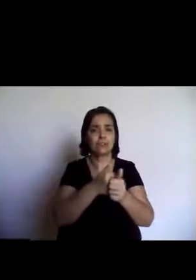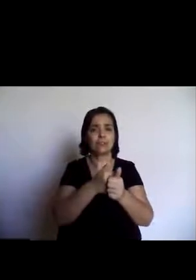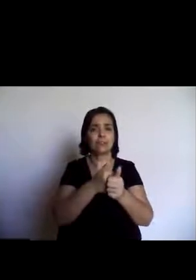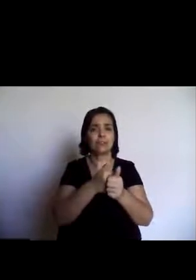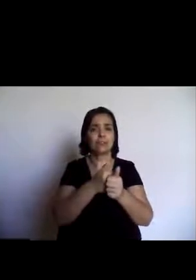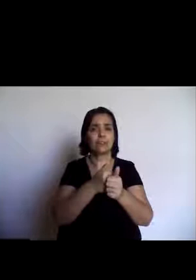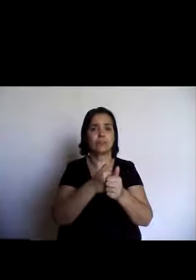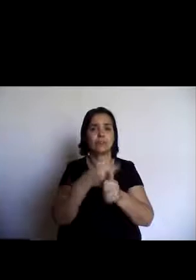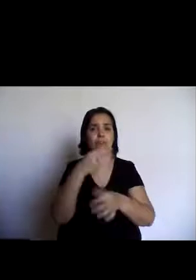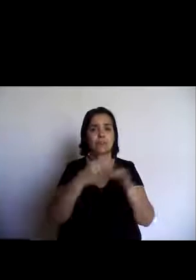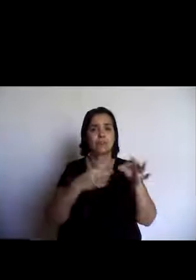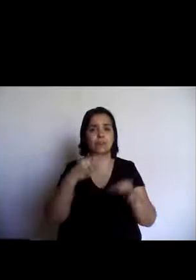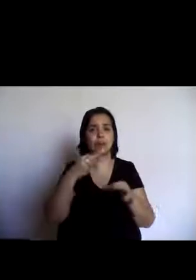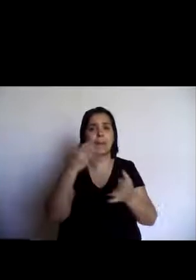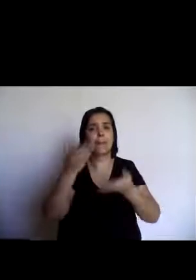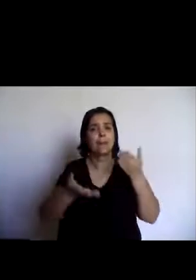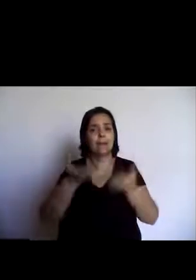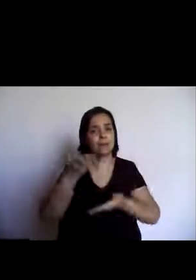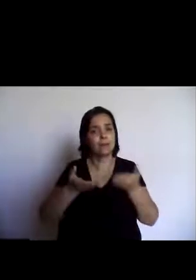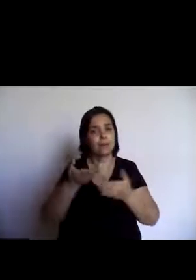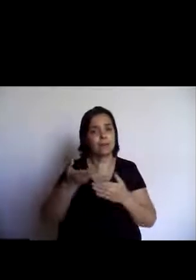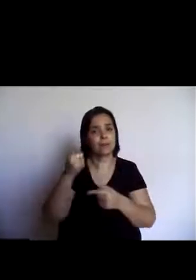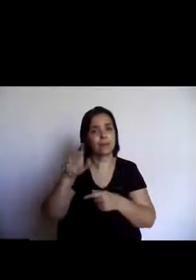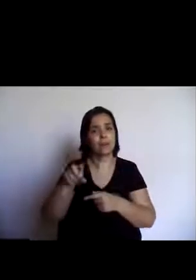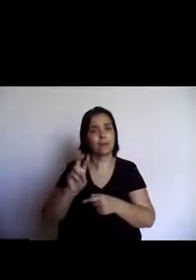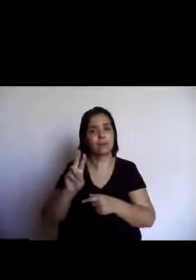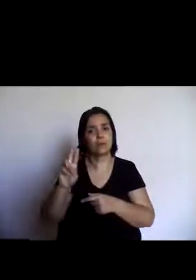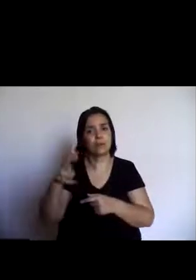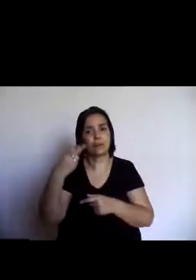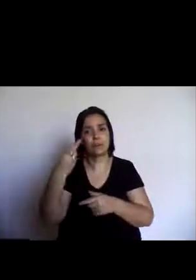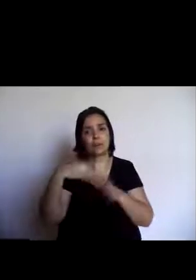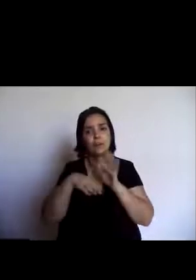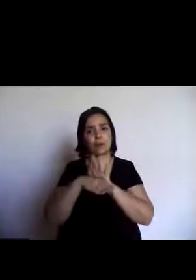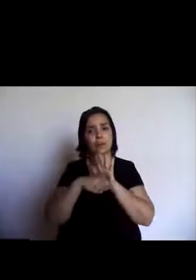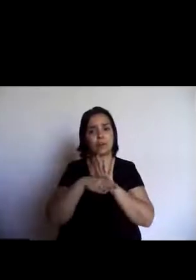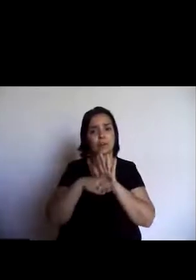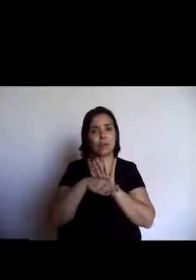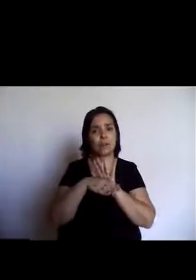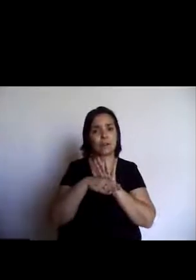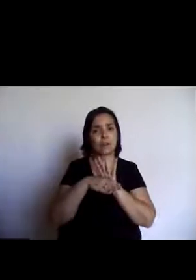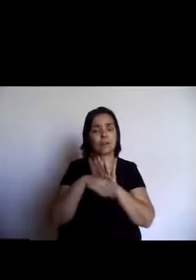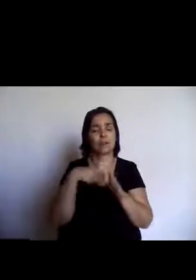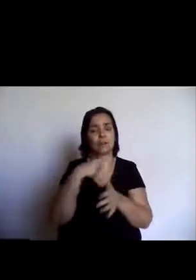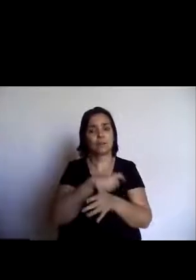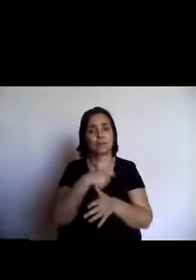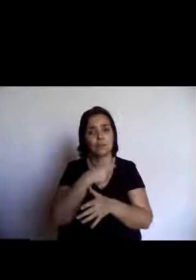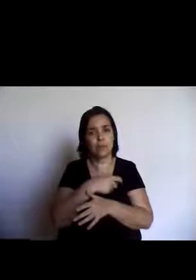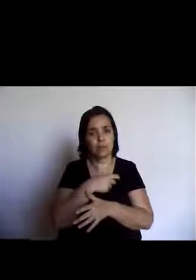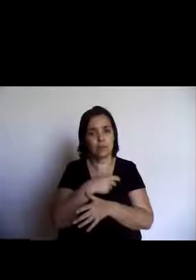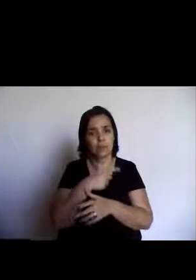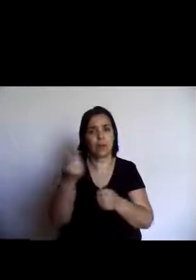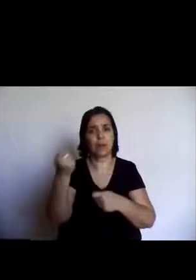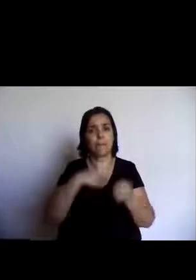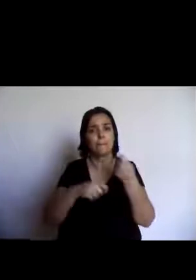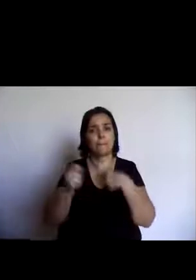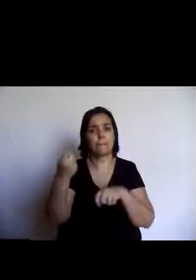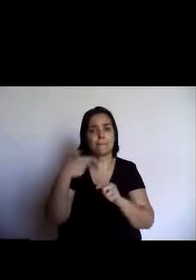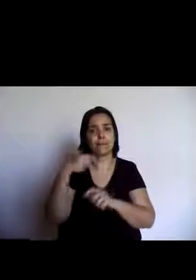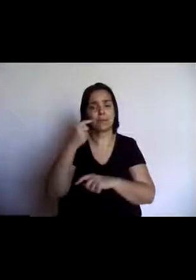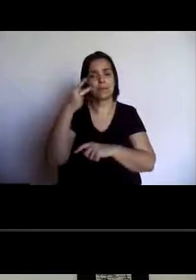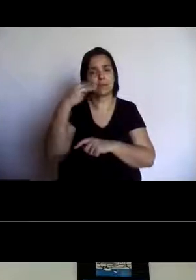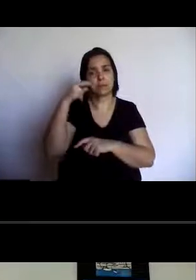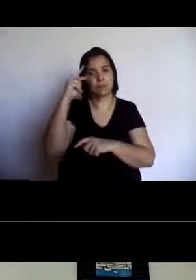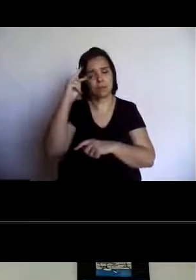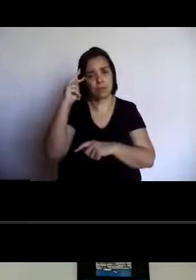de Valoraciones y como vocal permanente de la Junta Económico-Administrativa. Cuenta con experiencia en la gestión y el control